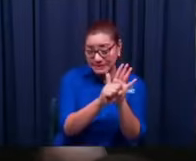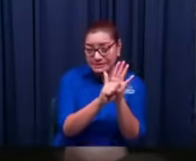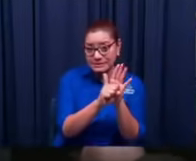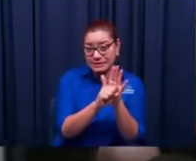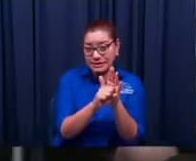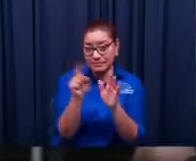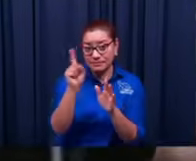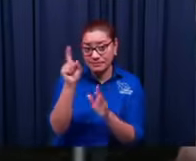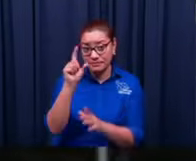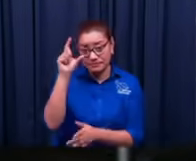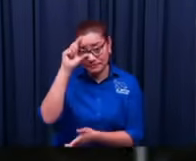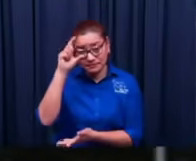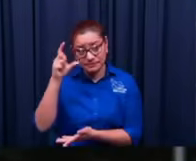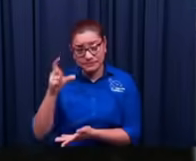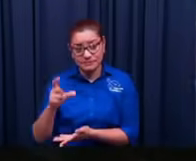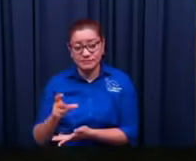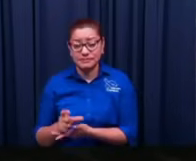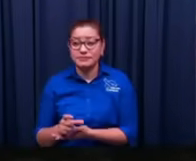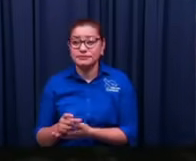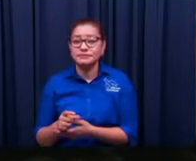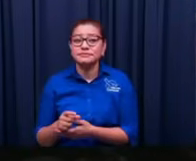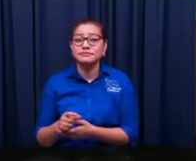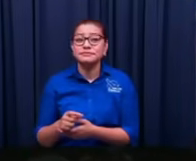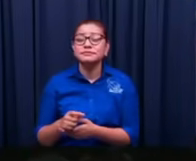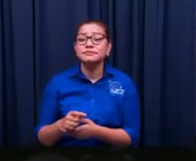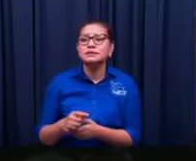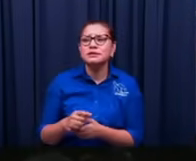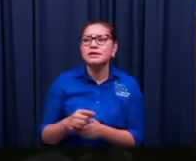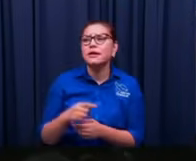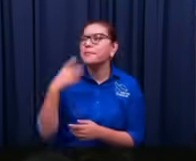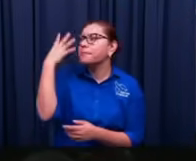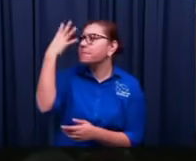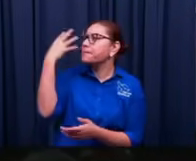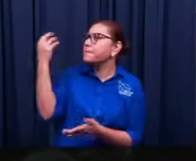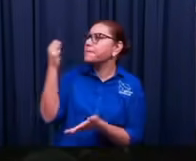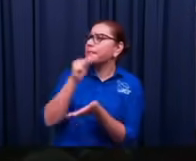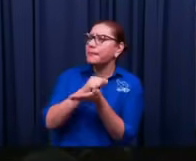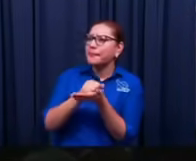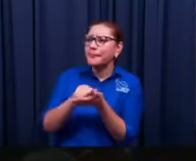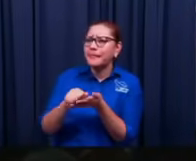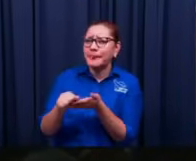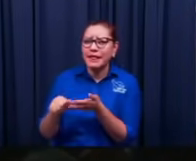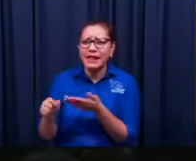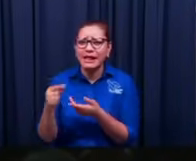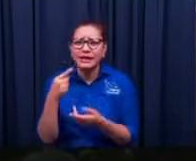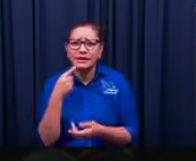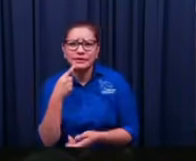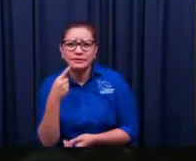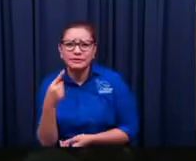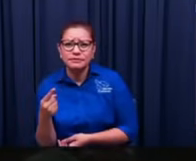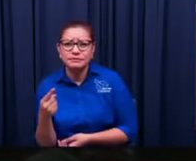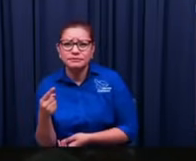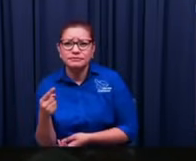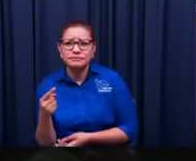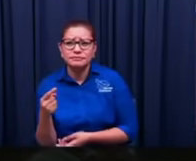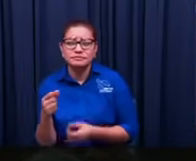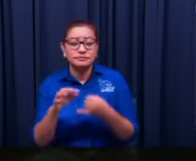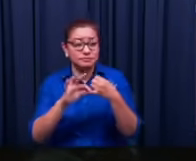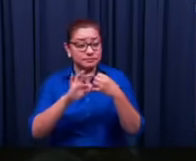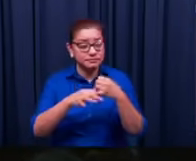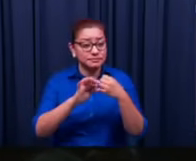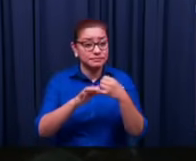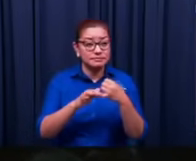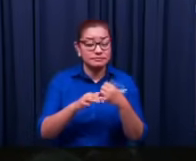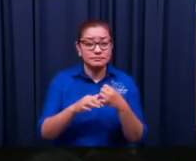dice la Biblia. Empiezan a hablar en lenguas y sé que ahí qué pasó, y de repente la interpretación es para